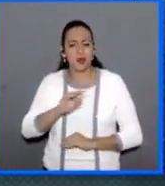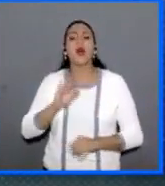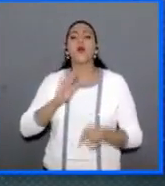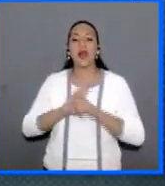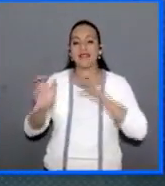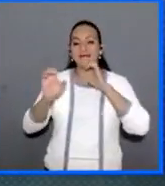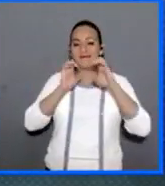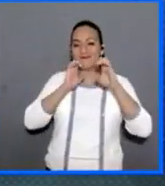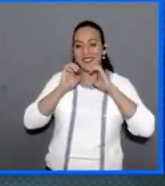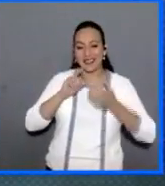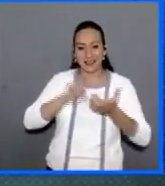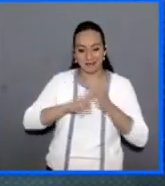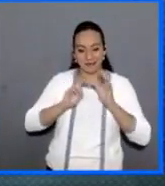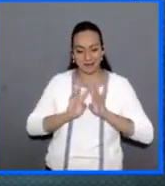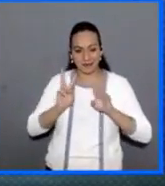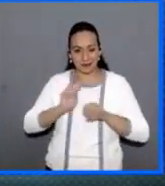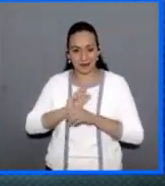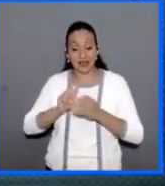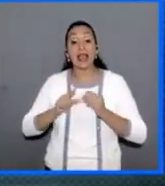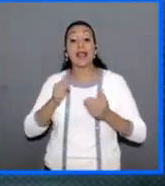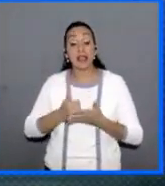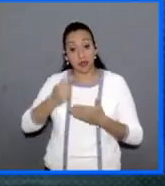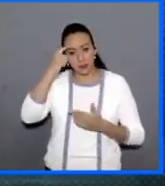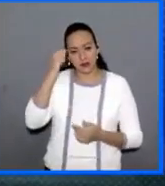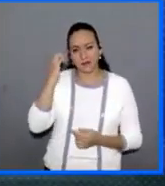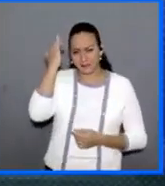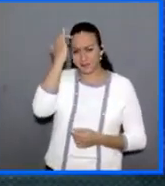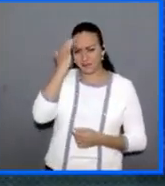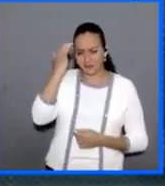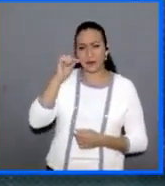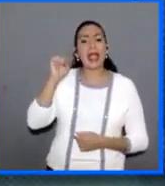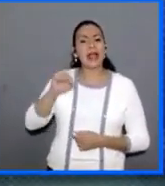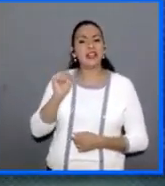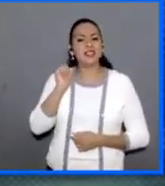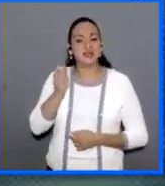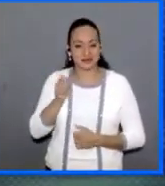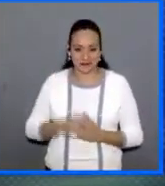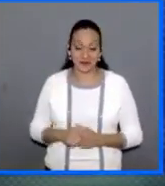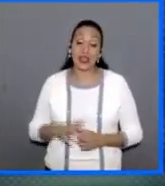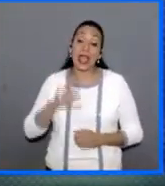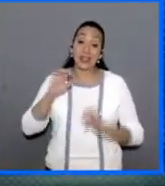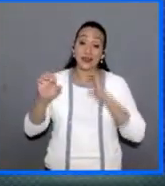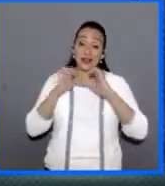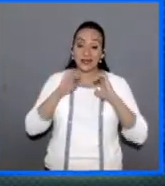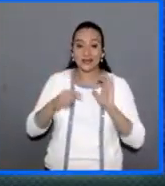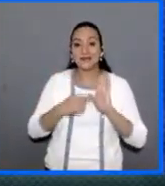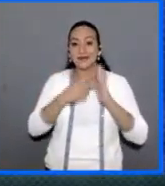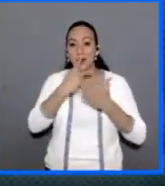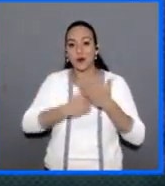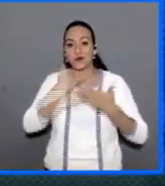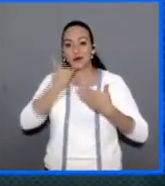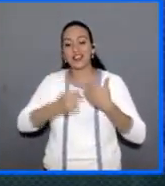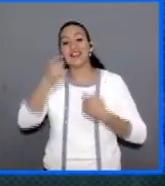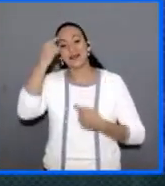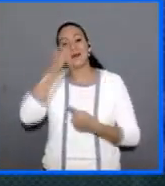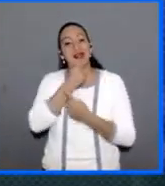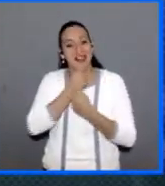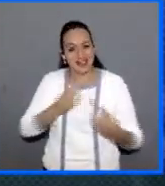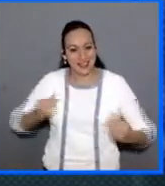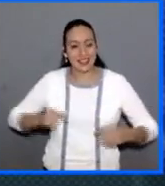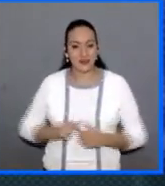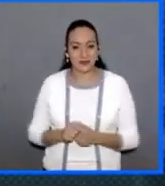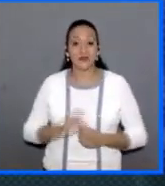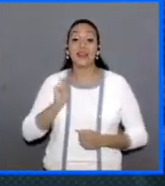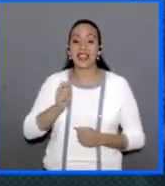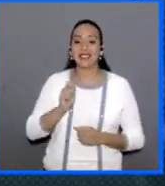Federal, Reflexiones desde el Consejo, que en esta ocasión presenta un proyecto multimedia dirigido a la niñez. Se trata del videojuego